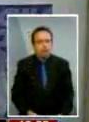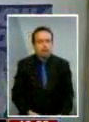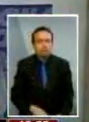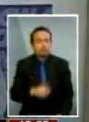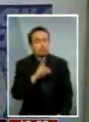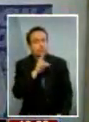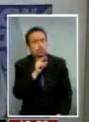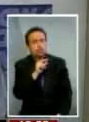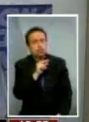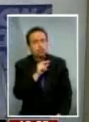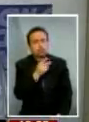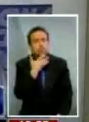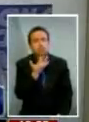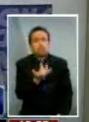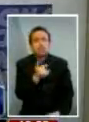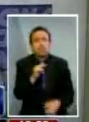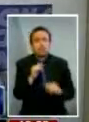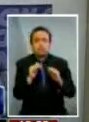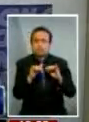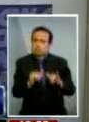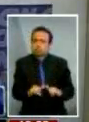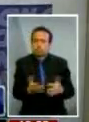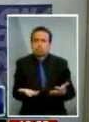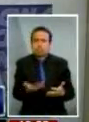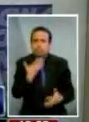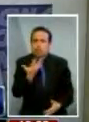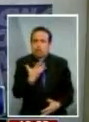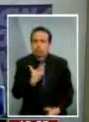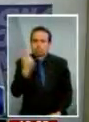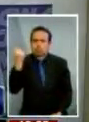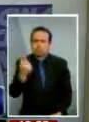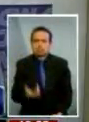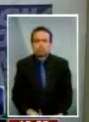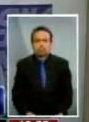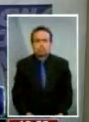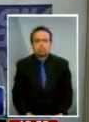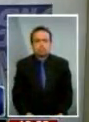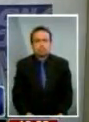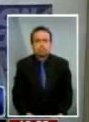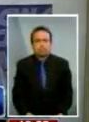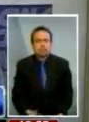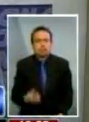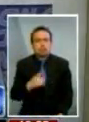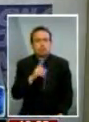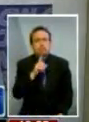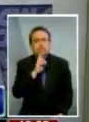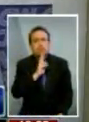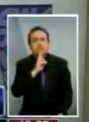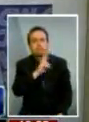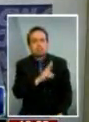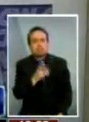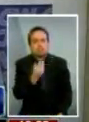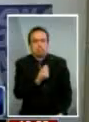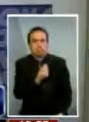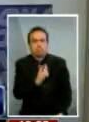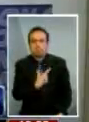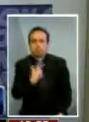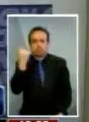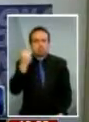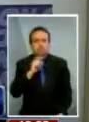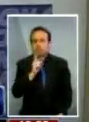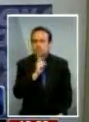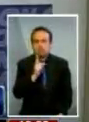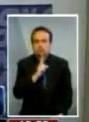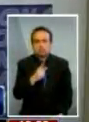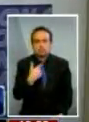No, yo creo que nosotros no tenemos por qué dejar la zona. O sea, sería un acto que respondería al amedrentamiento y... Al